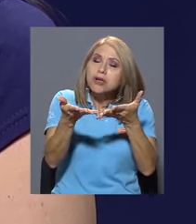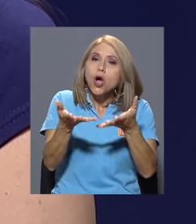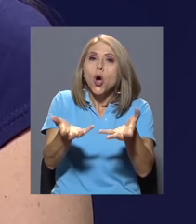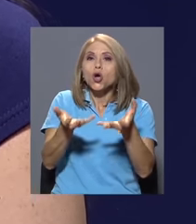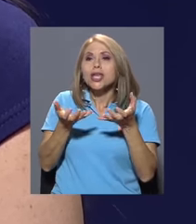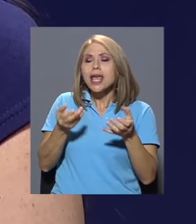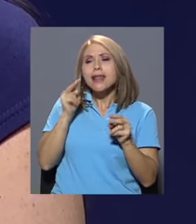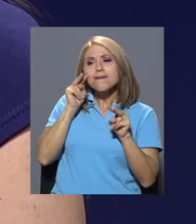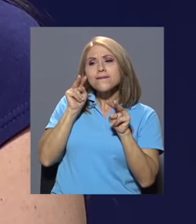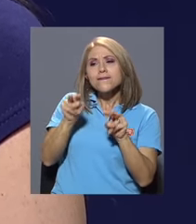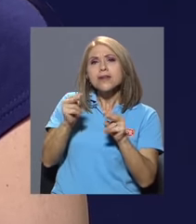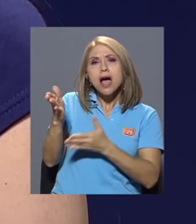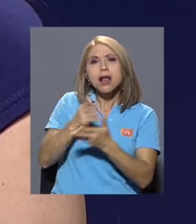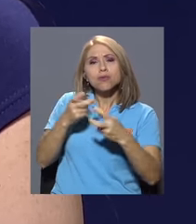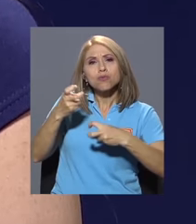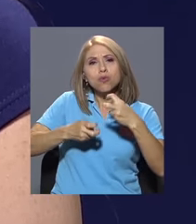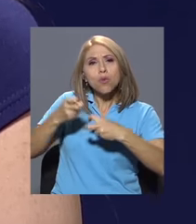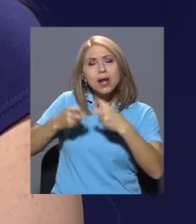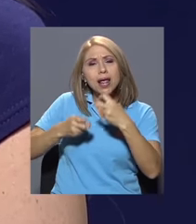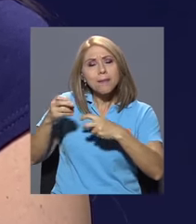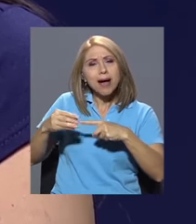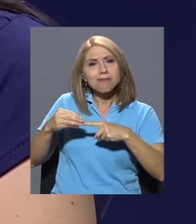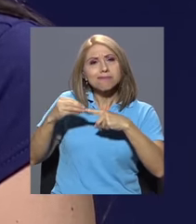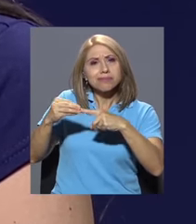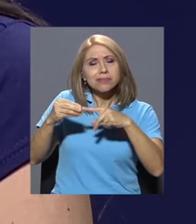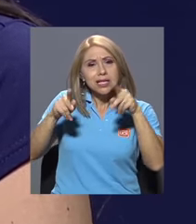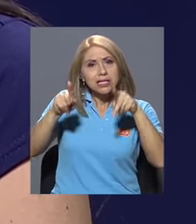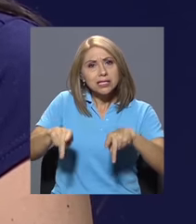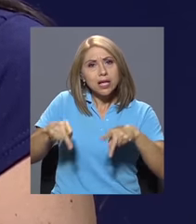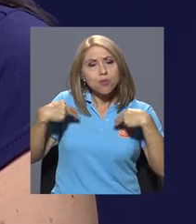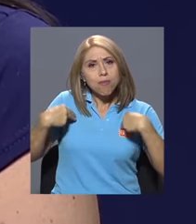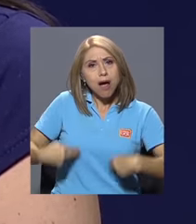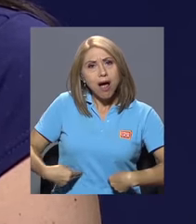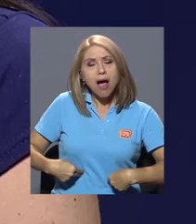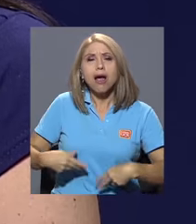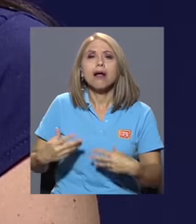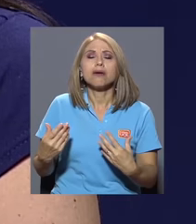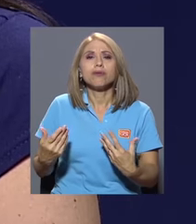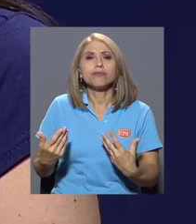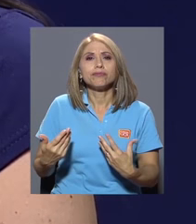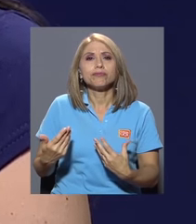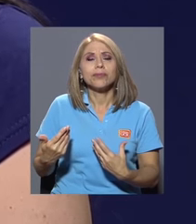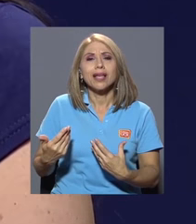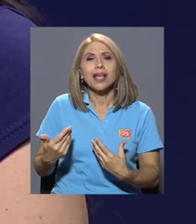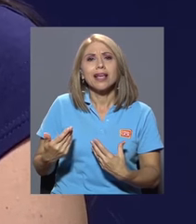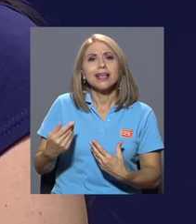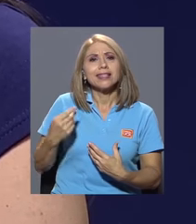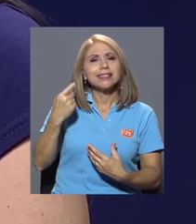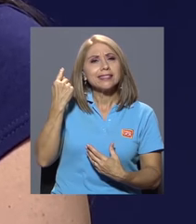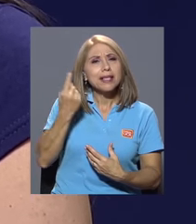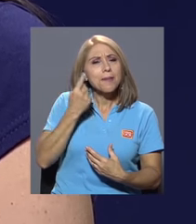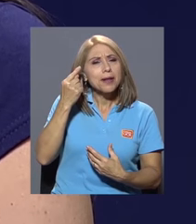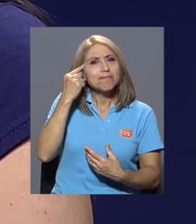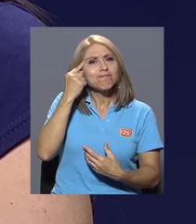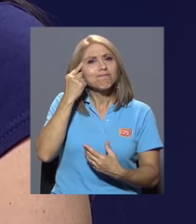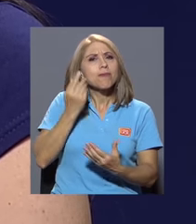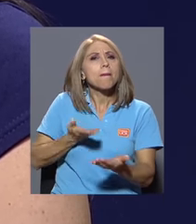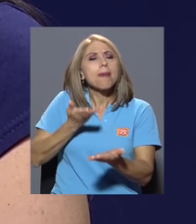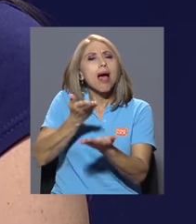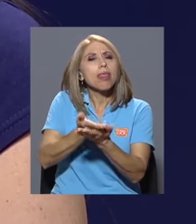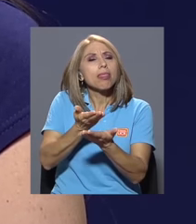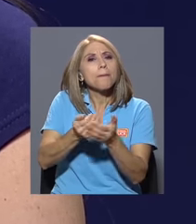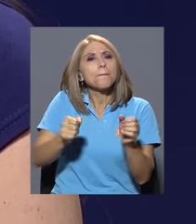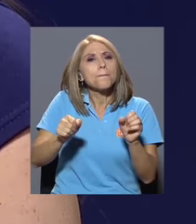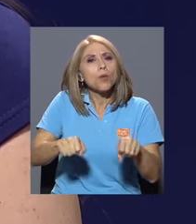problema esencial o fundamental del ser humano, tiende a plantearse posibilidades,